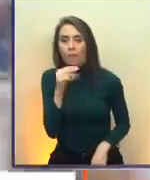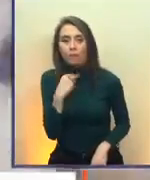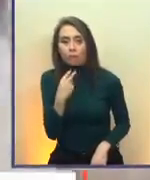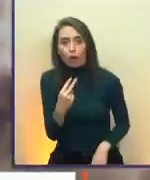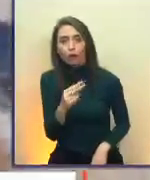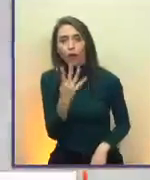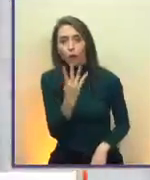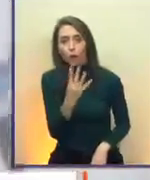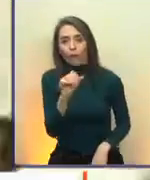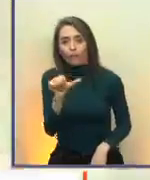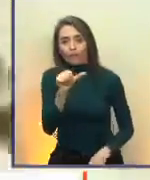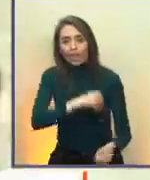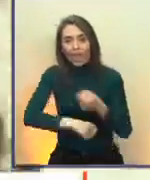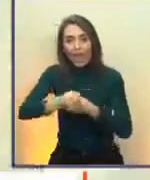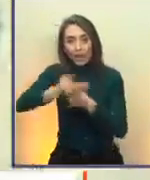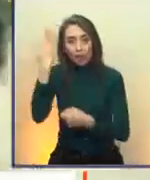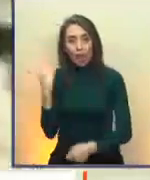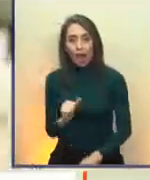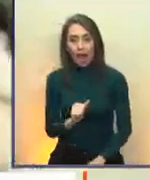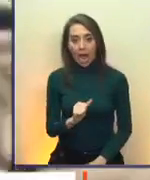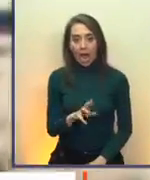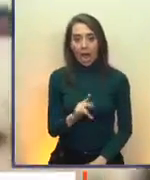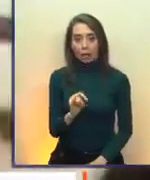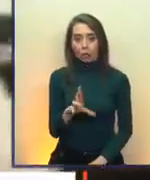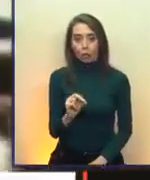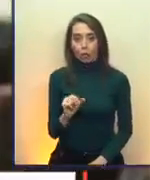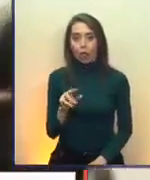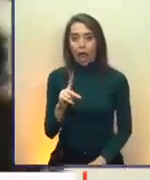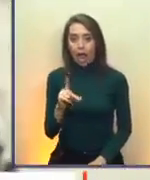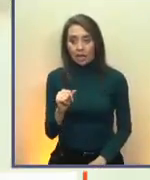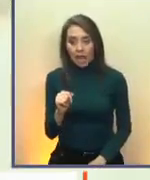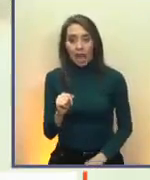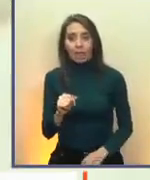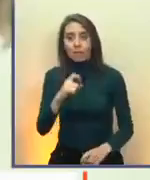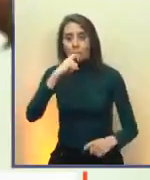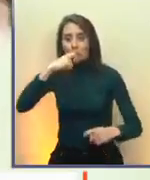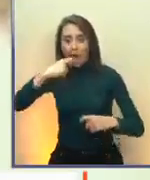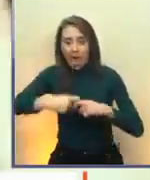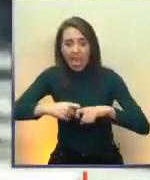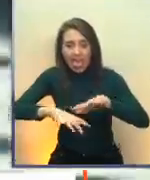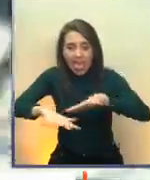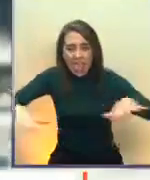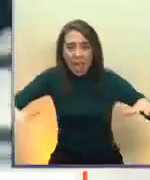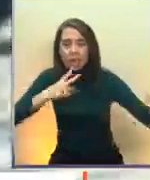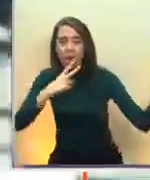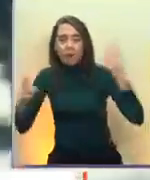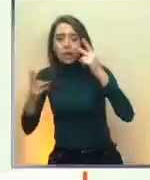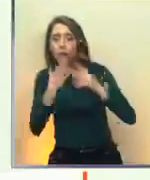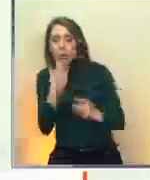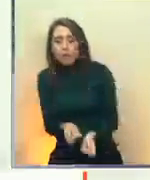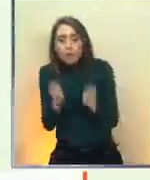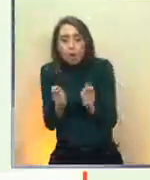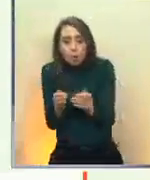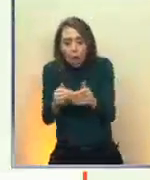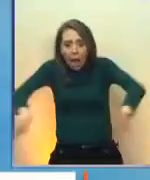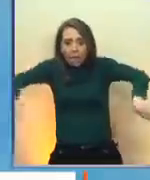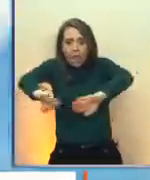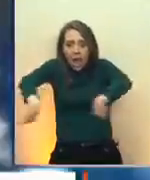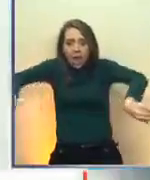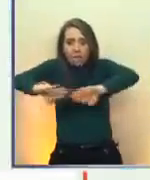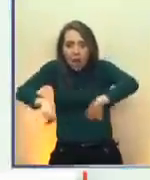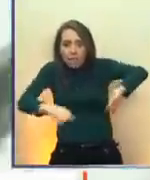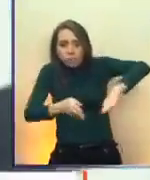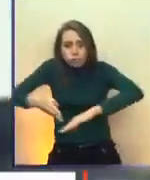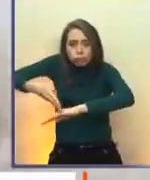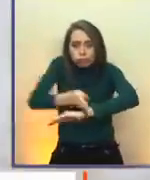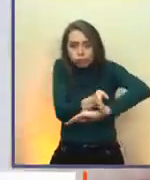Hace 46 años, Arturo Aranda se abrió paso entre el hielo, el viento y la nieve en uno de los lugares más remotos